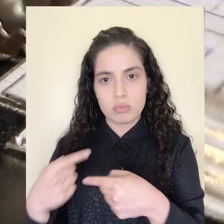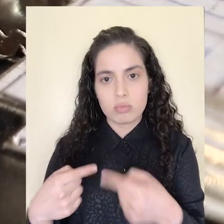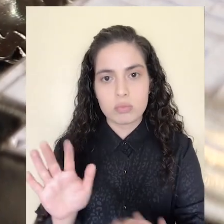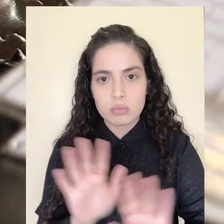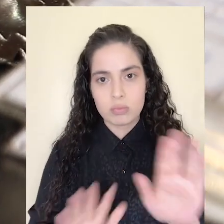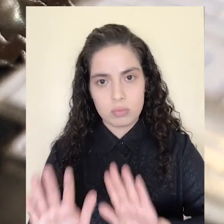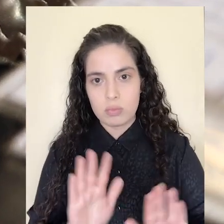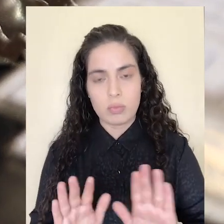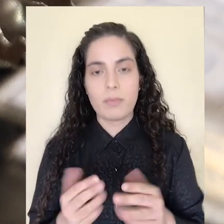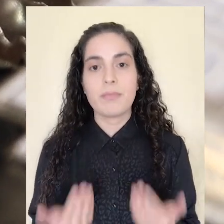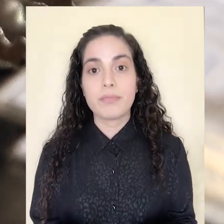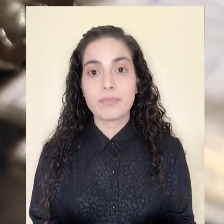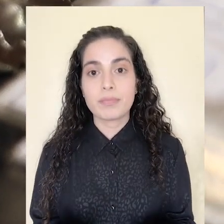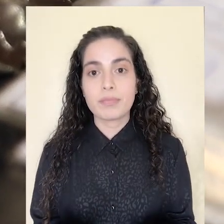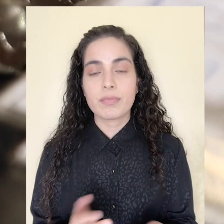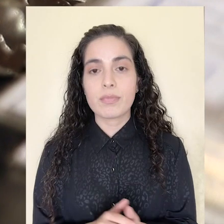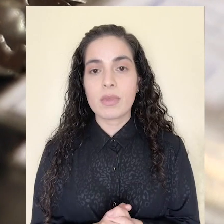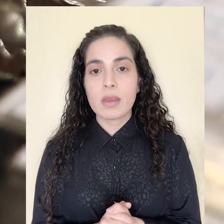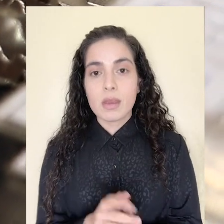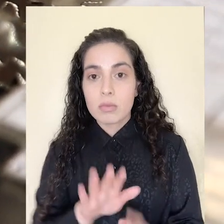oficios. Entonces